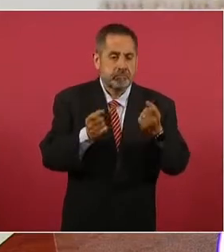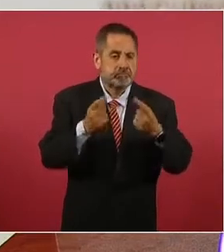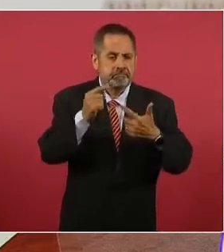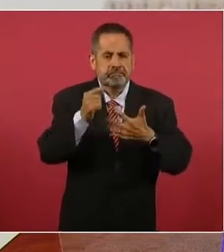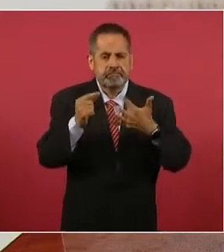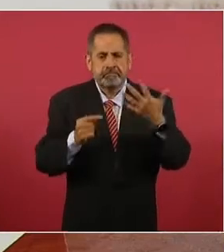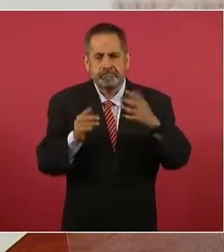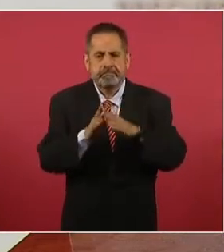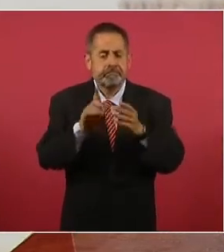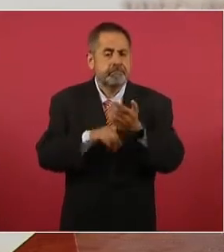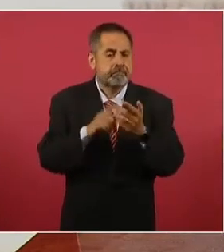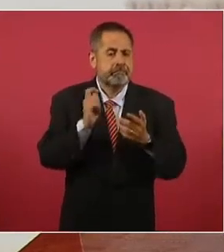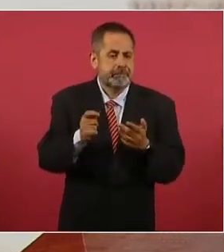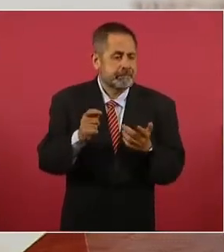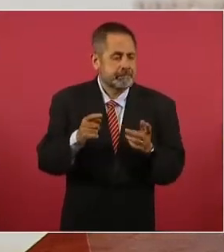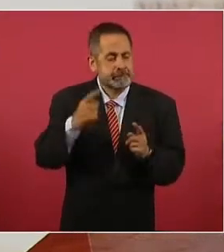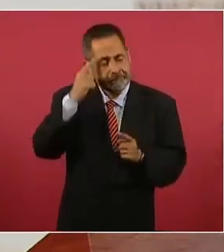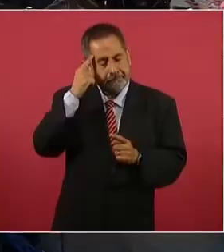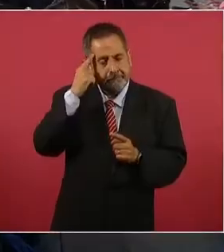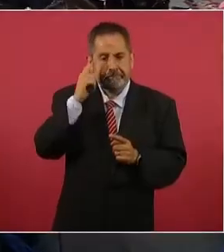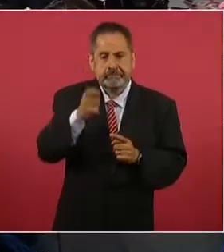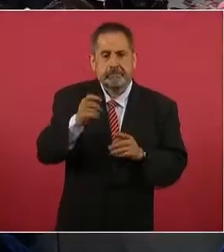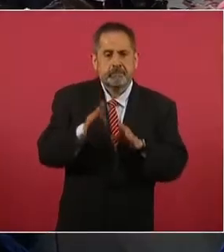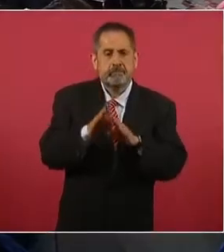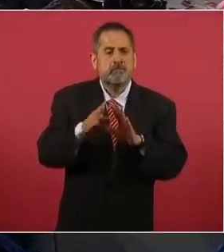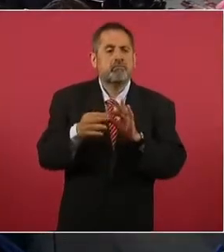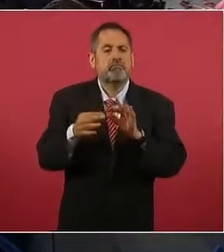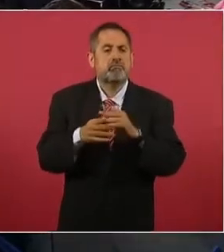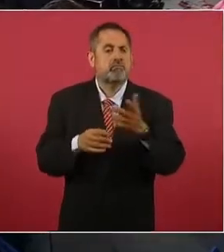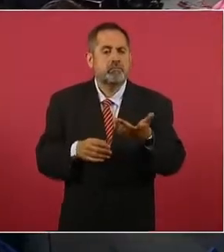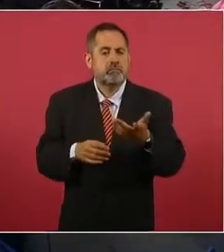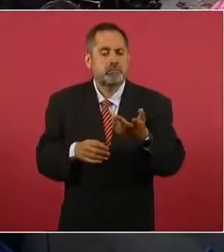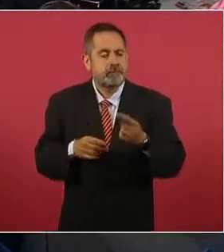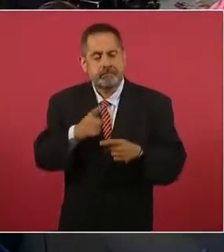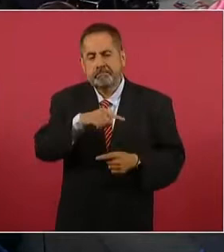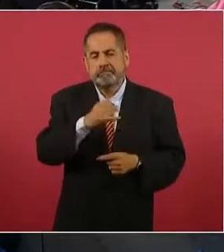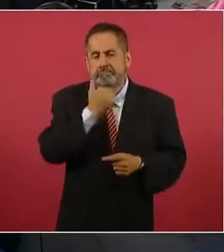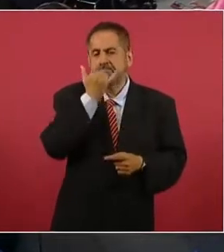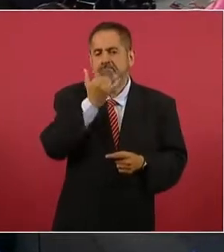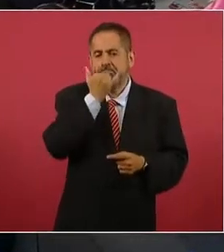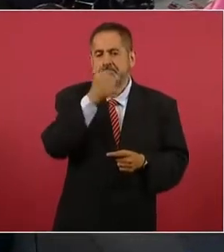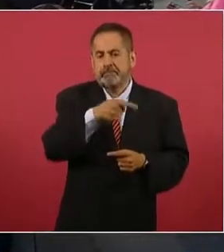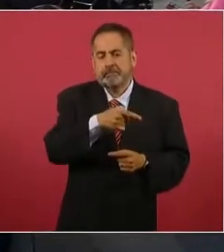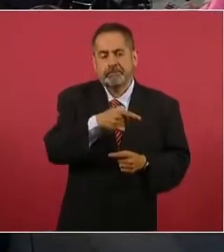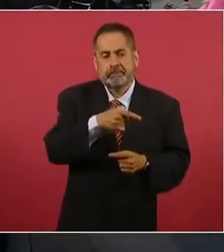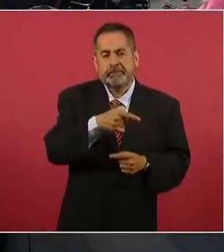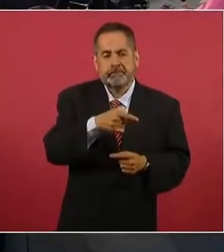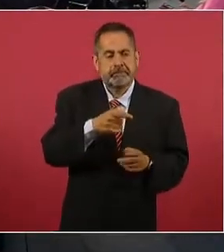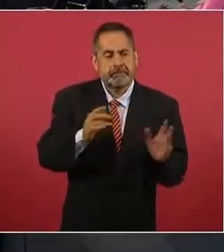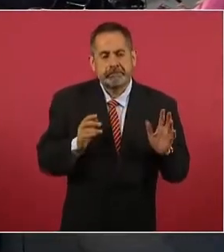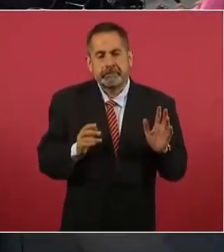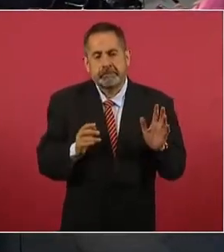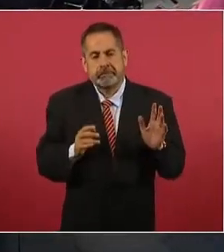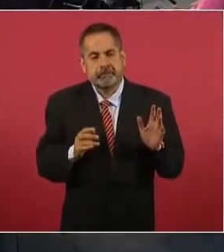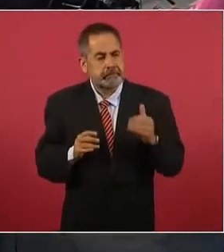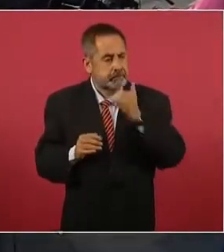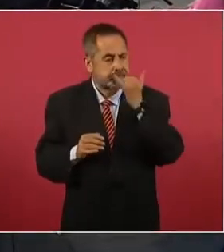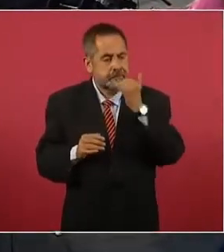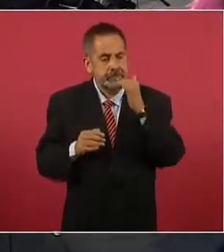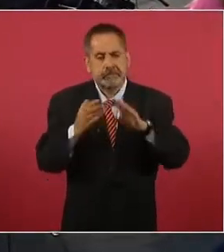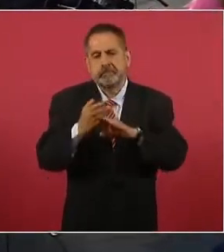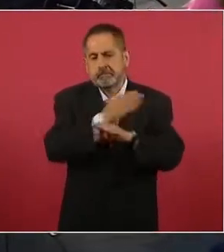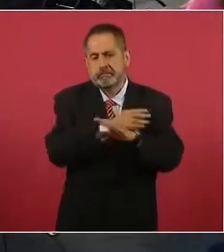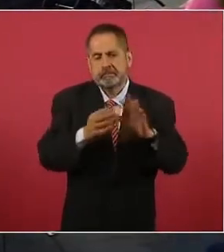cosas que tienen que ver con errores que se